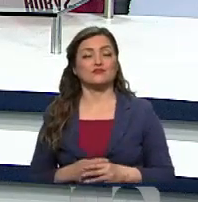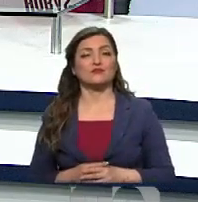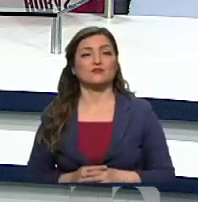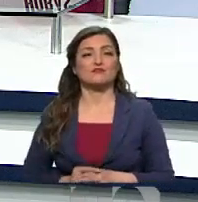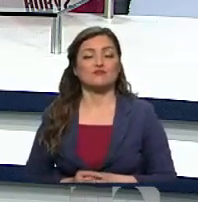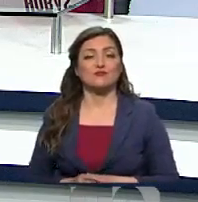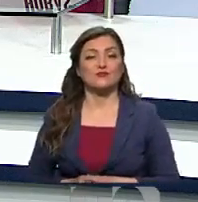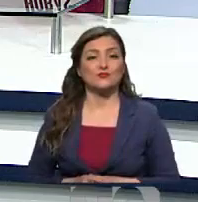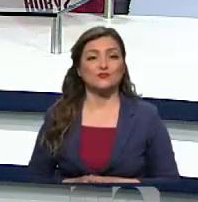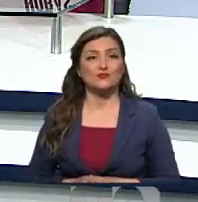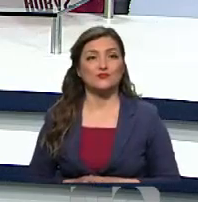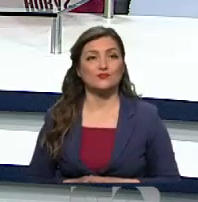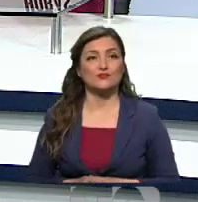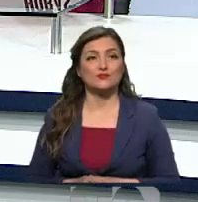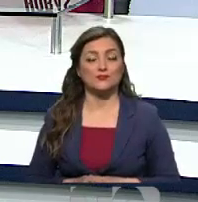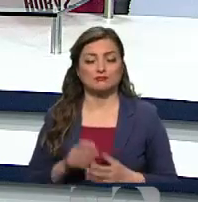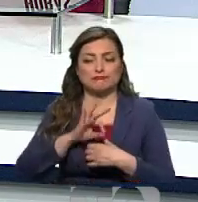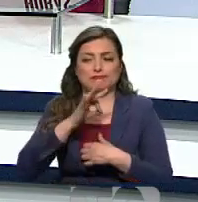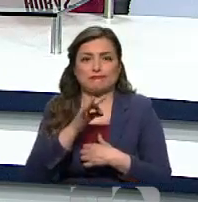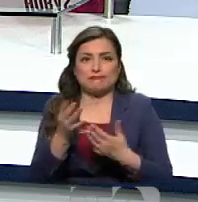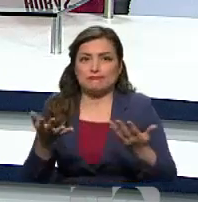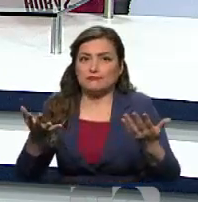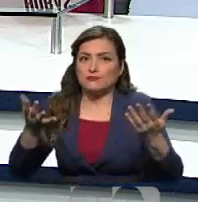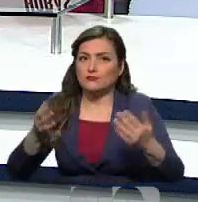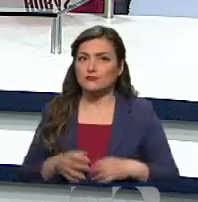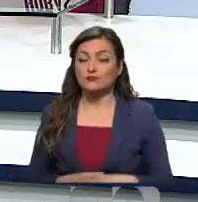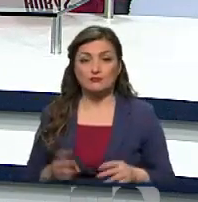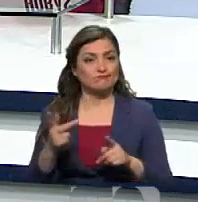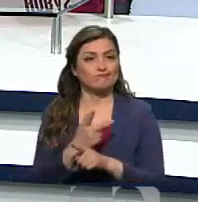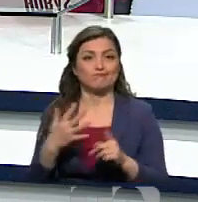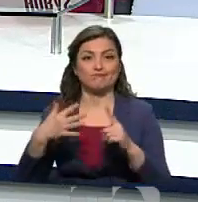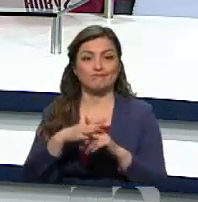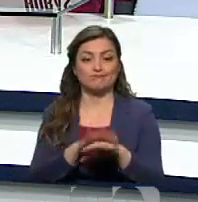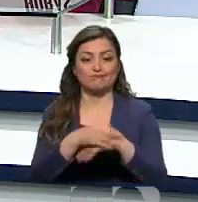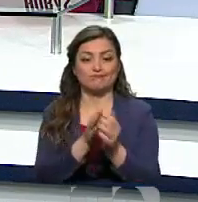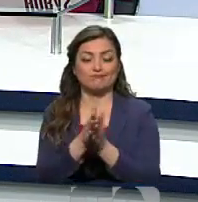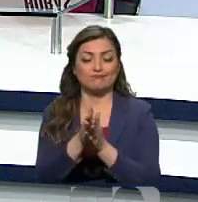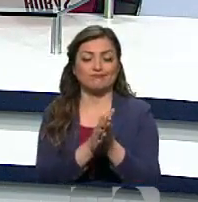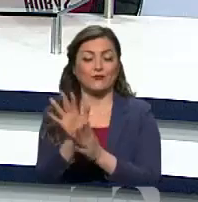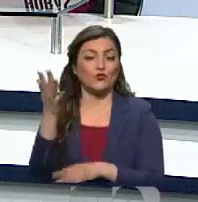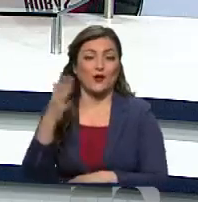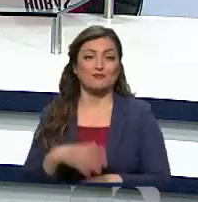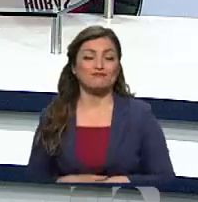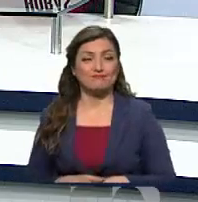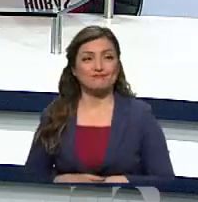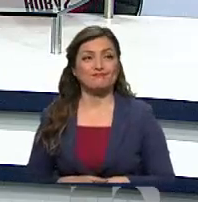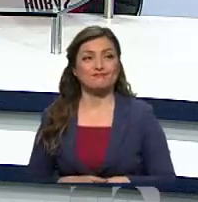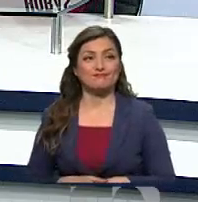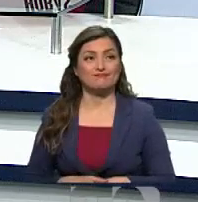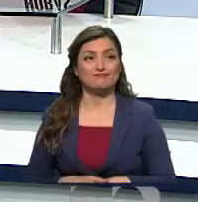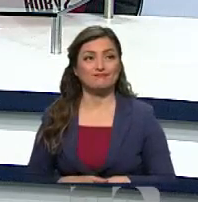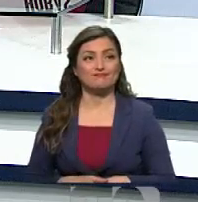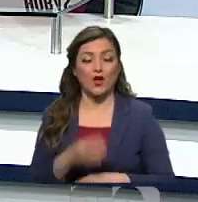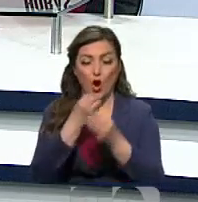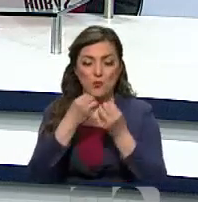los ciudadanos. Hasta y más cuando estamos en plena pandemia, exacto, ¿no? Terrible la situación que están. Las manos y no tienen agua potable, que necesitan comer, lavar